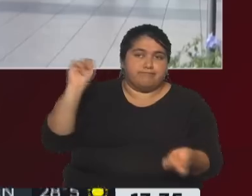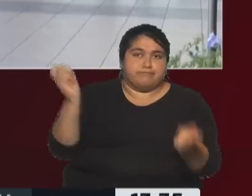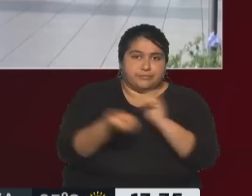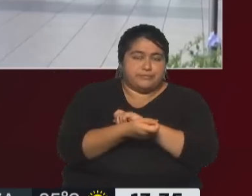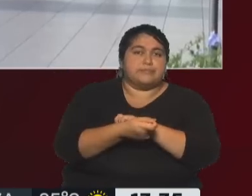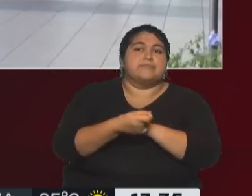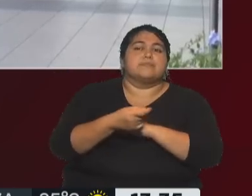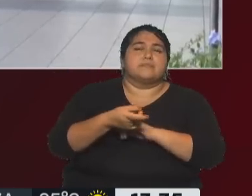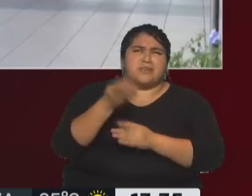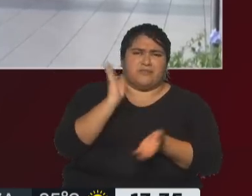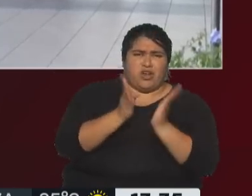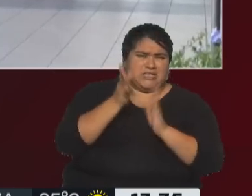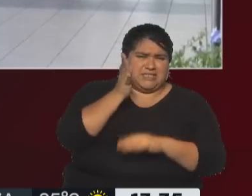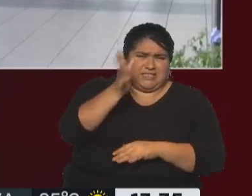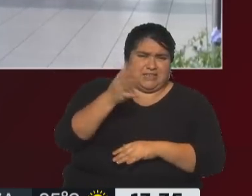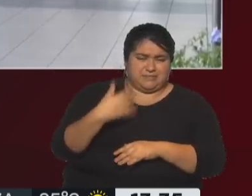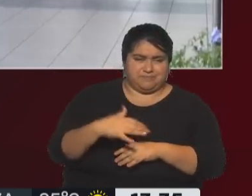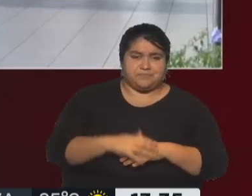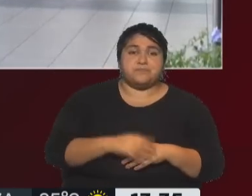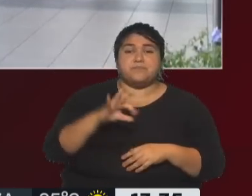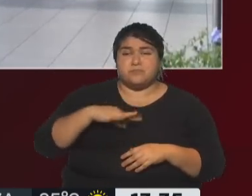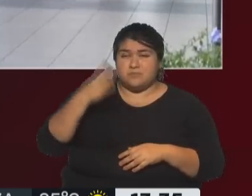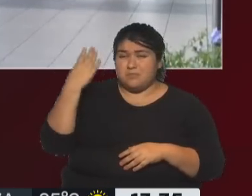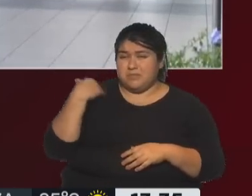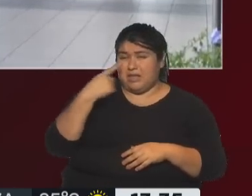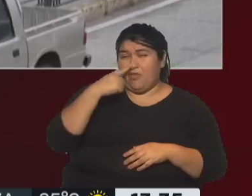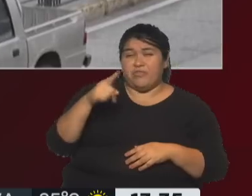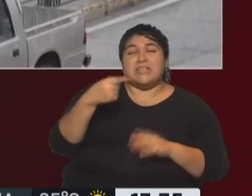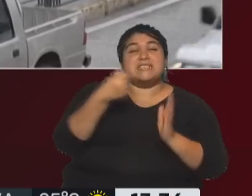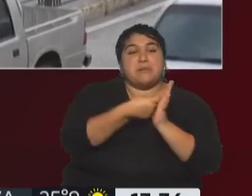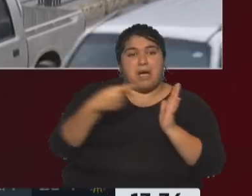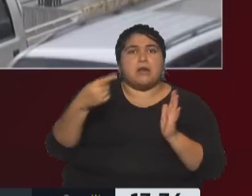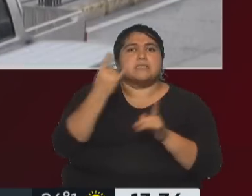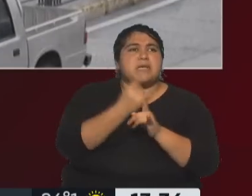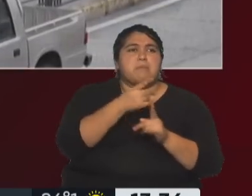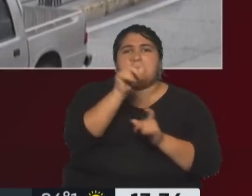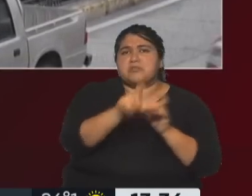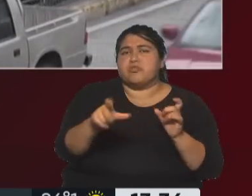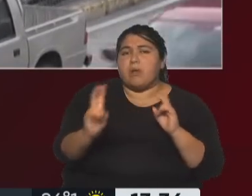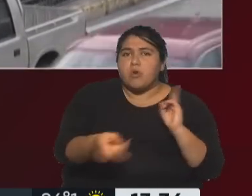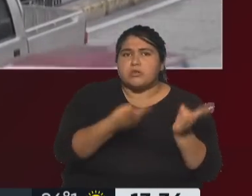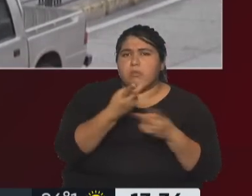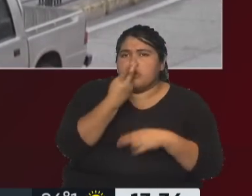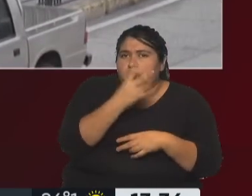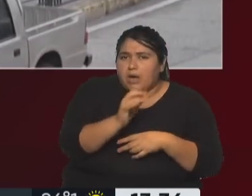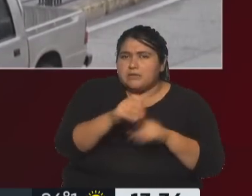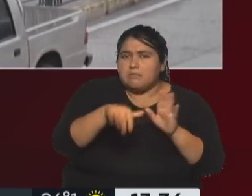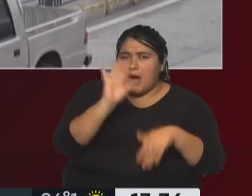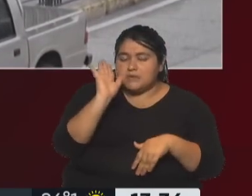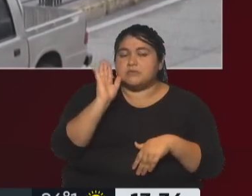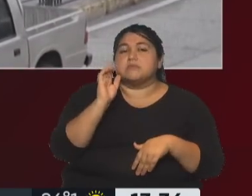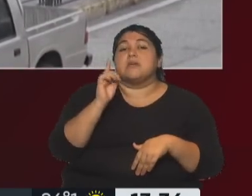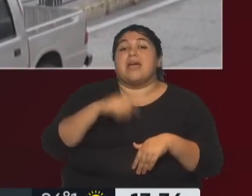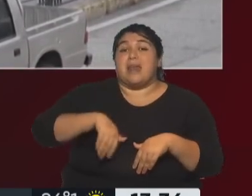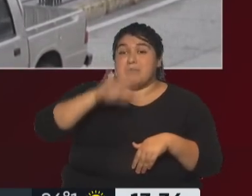veía esta violencia. De hecho, el año pasado, fines de semanas en los que asesinaban a 20 personas. Ecuador tiene menos de la mitad de la